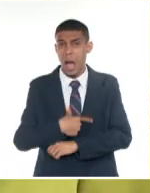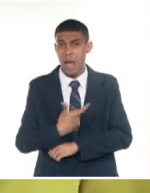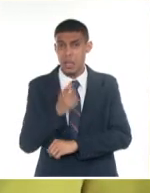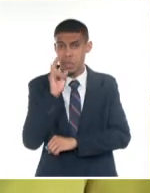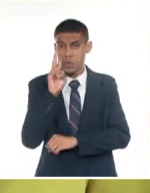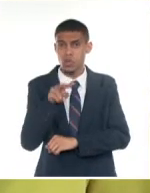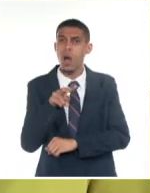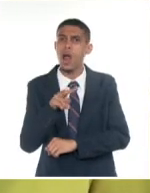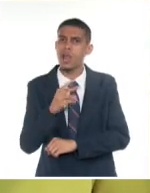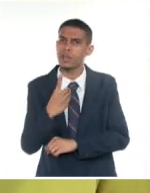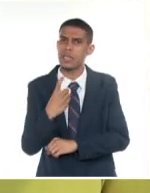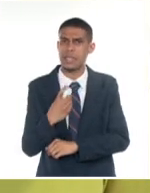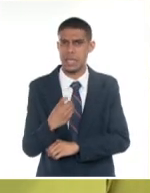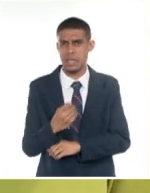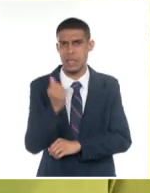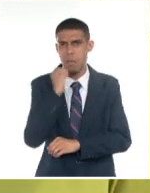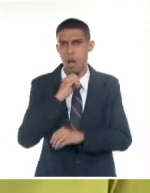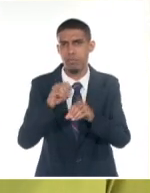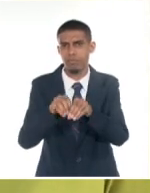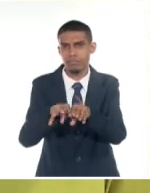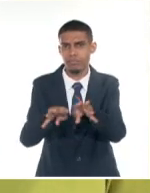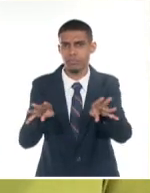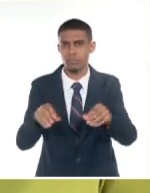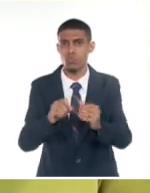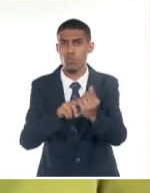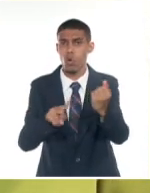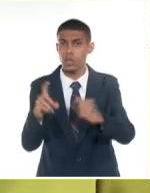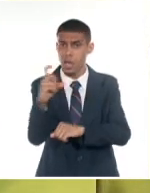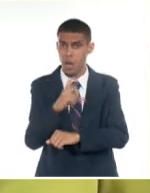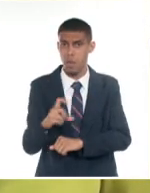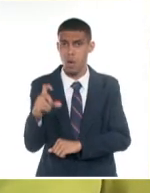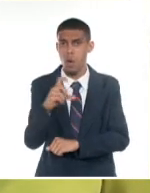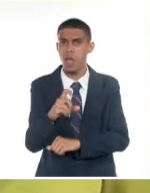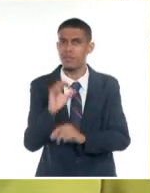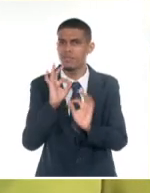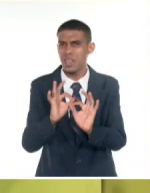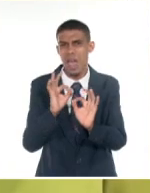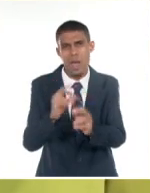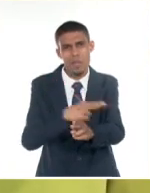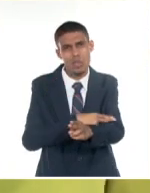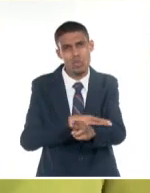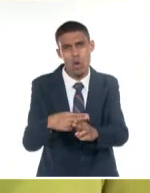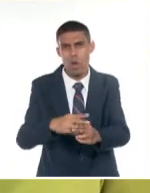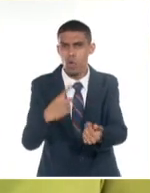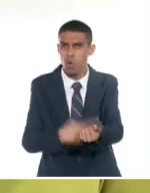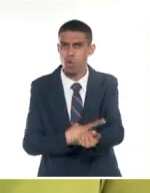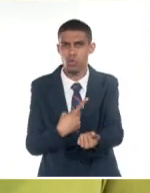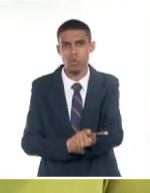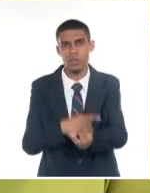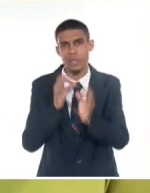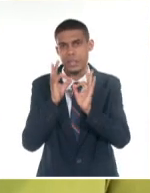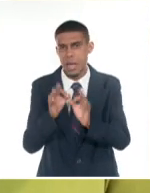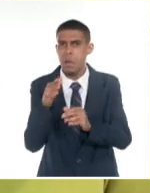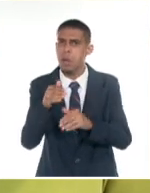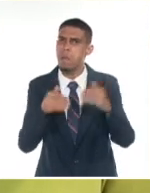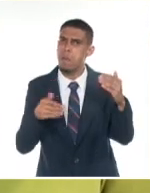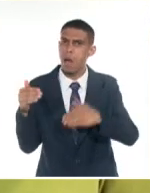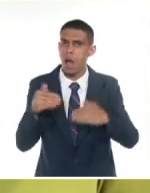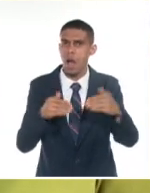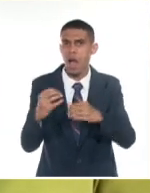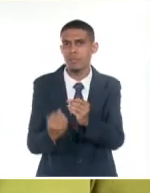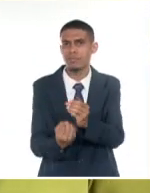Y como bien sabes, Camagüey es un territorio que históricamente ha tenido un acumulado de creación